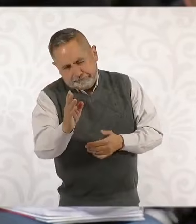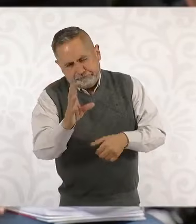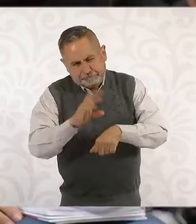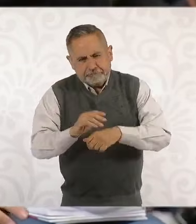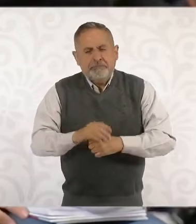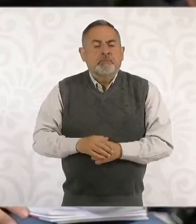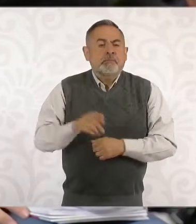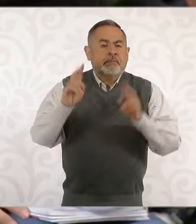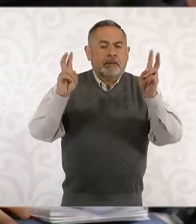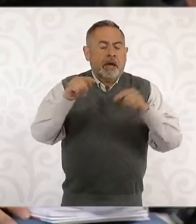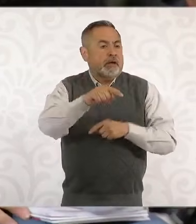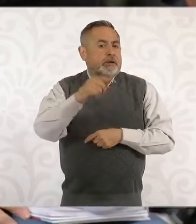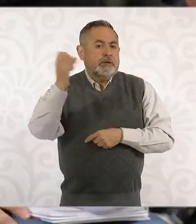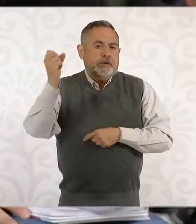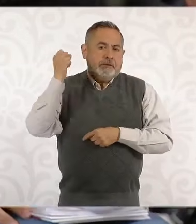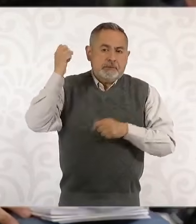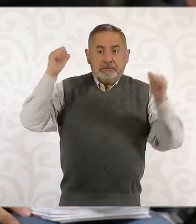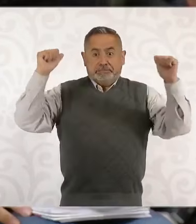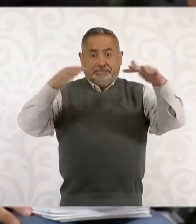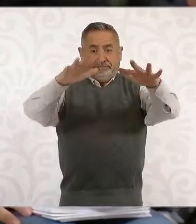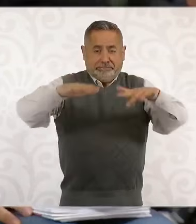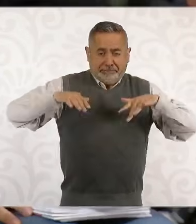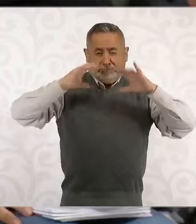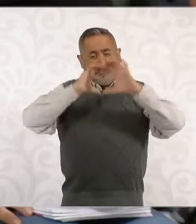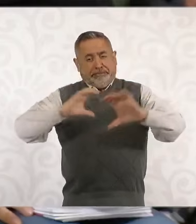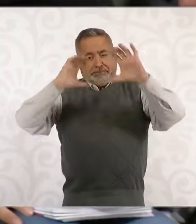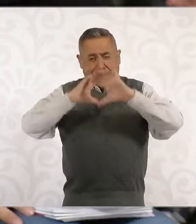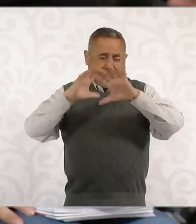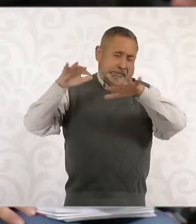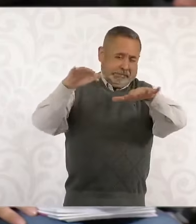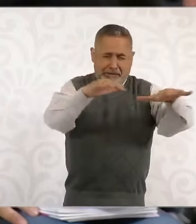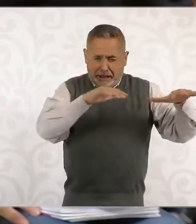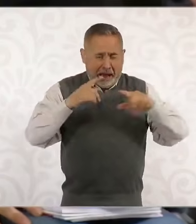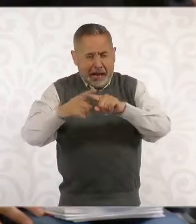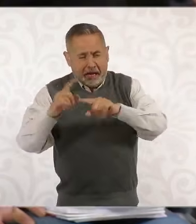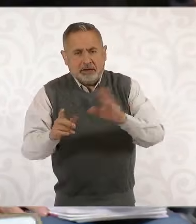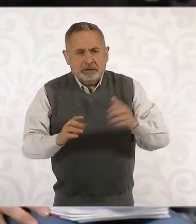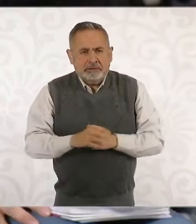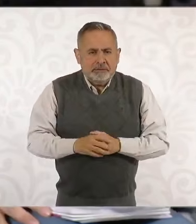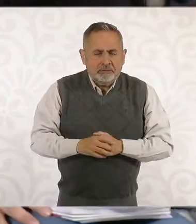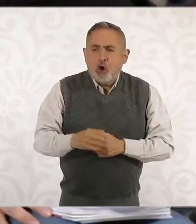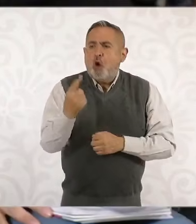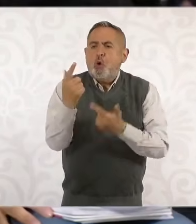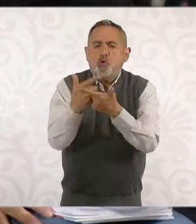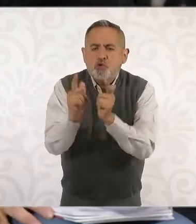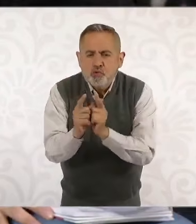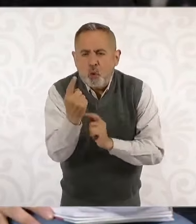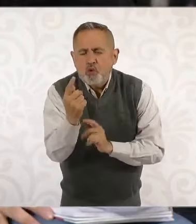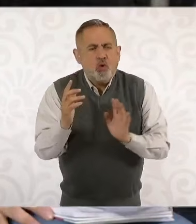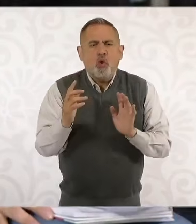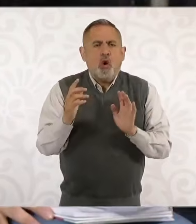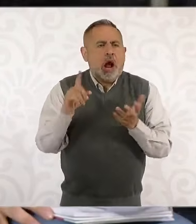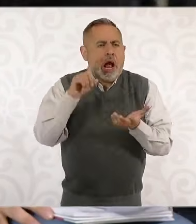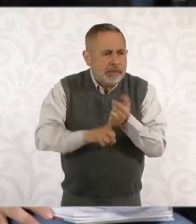El tema de los conciertos ya no es nada más un tema de querer ir a ver un grupo, ya se convirtió en toda una